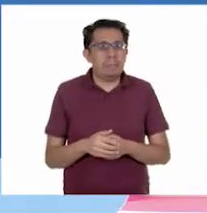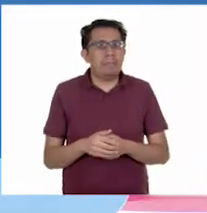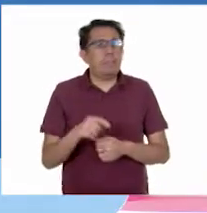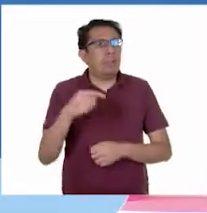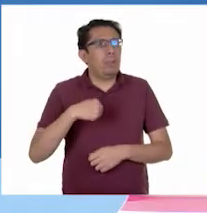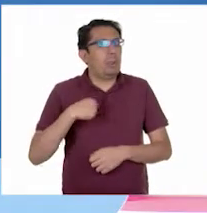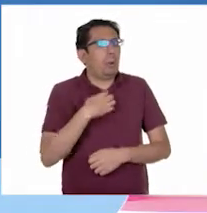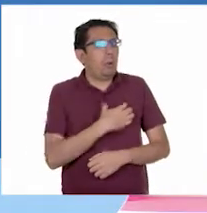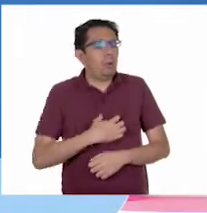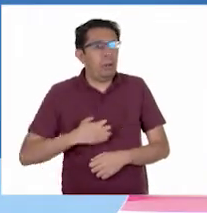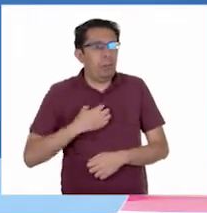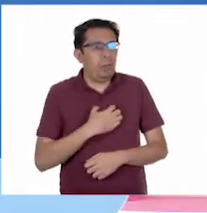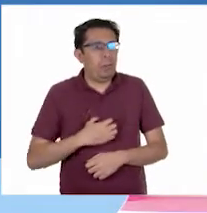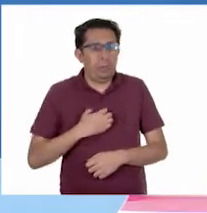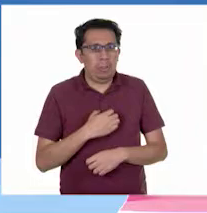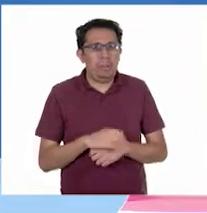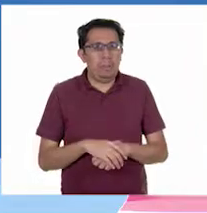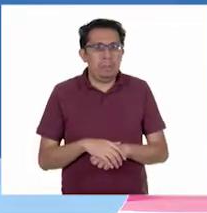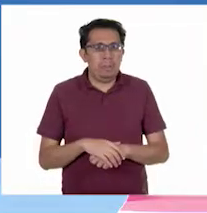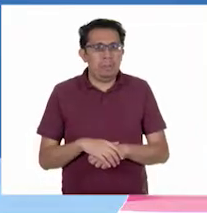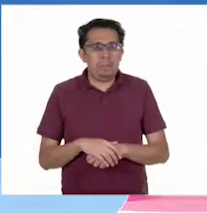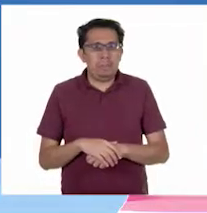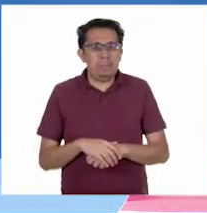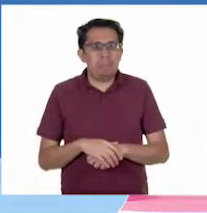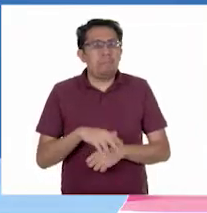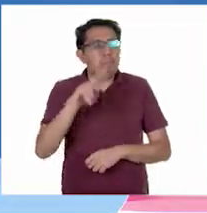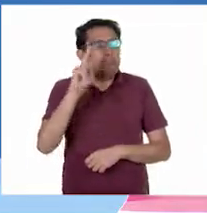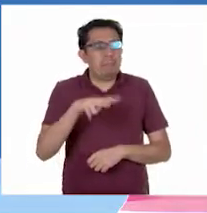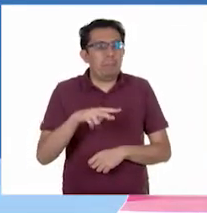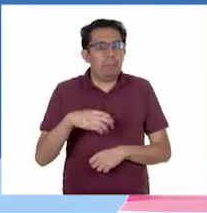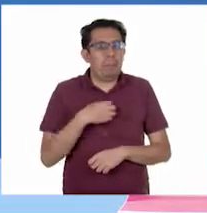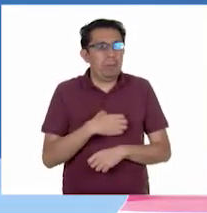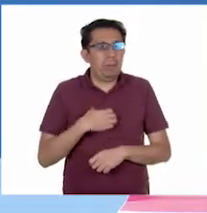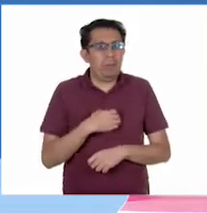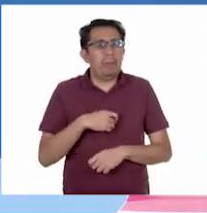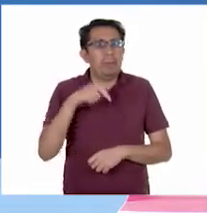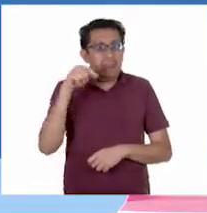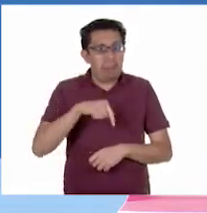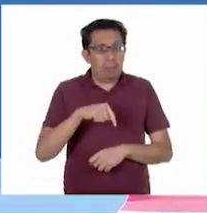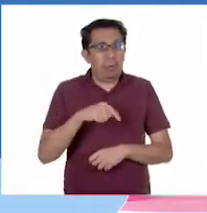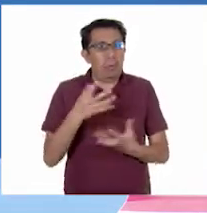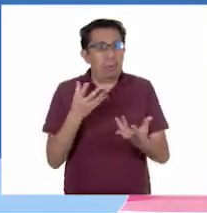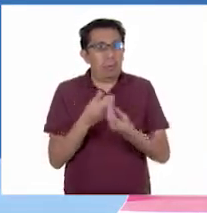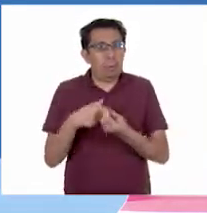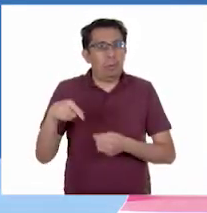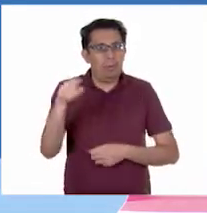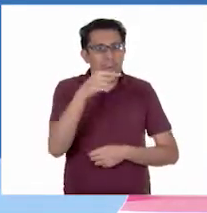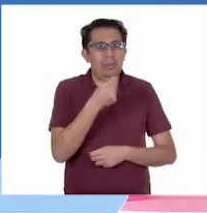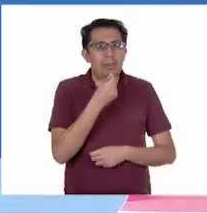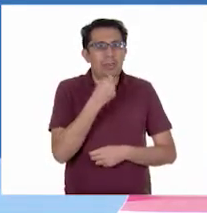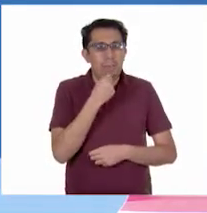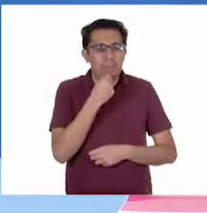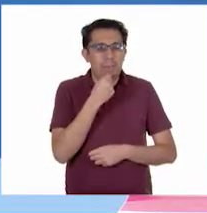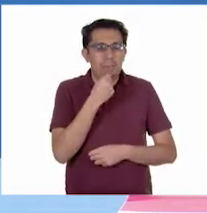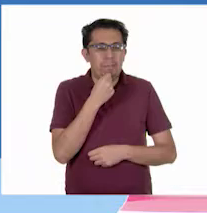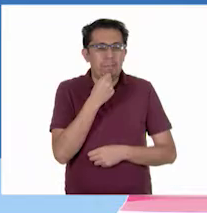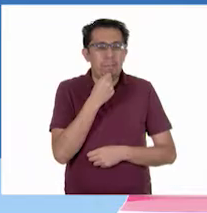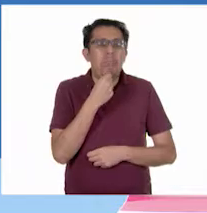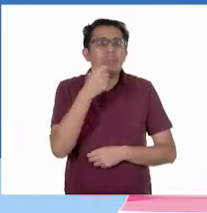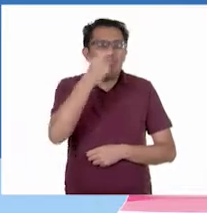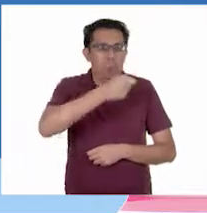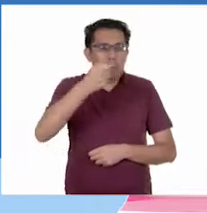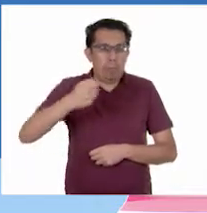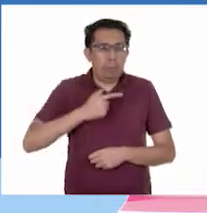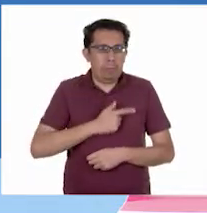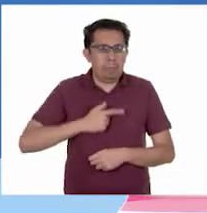Estoy muy contento, muy contento de estar aquí. Y las niñas y niños en casa, me da mucho gusto